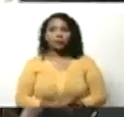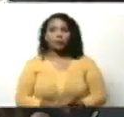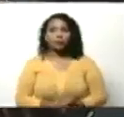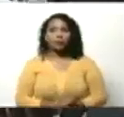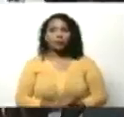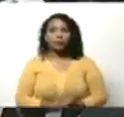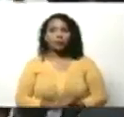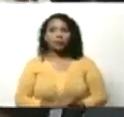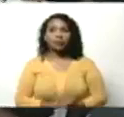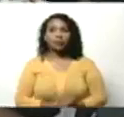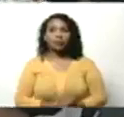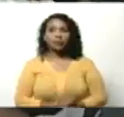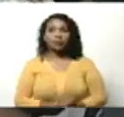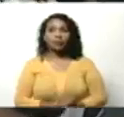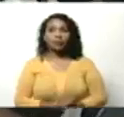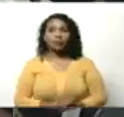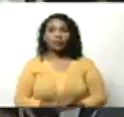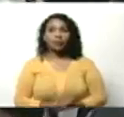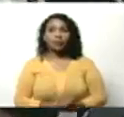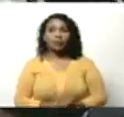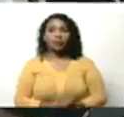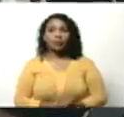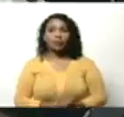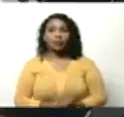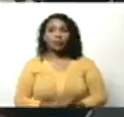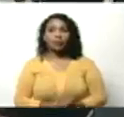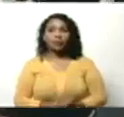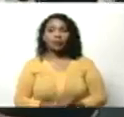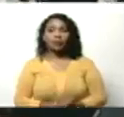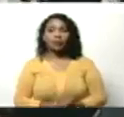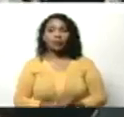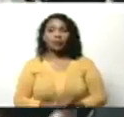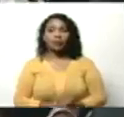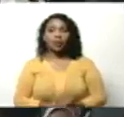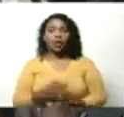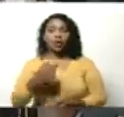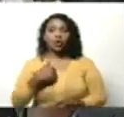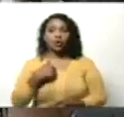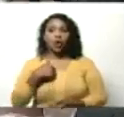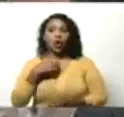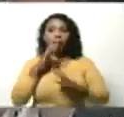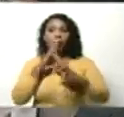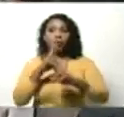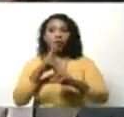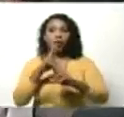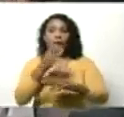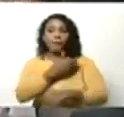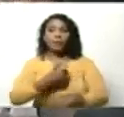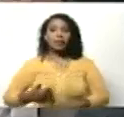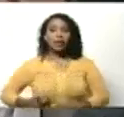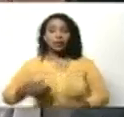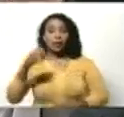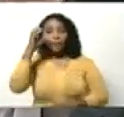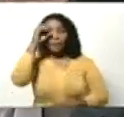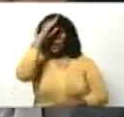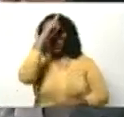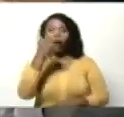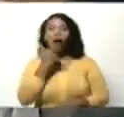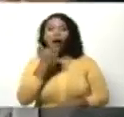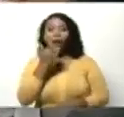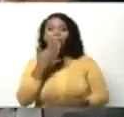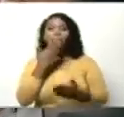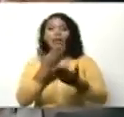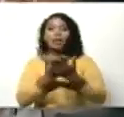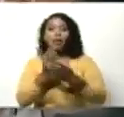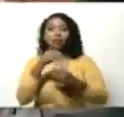están en Colombia. Se habló sobre... Pero cuando Diosdado Cabello, él ha hablado de extraditar a opositores. Yo le contesto lo que ha dicho el presidente Petro. Si alguien... pide